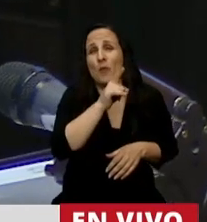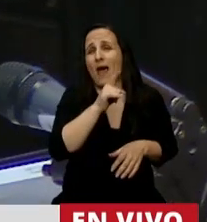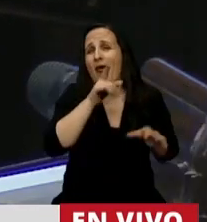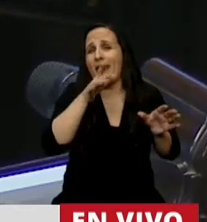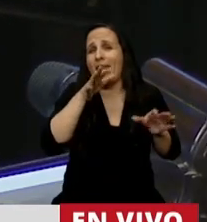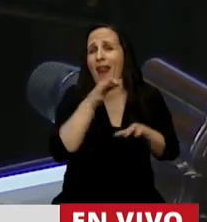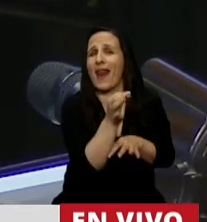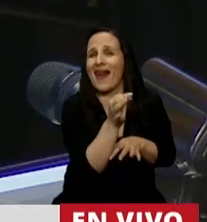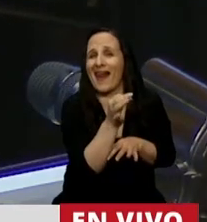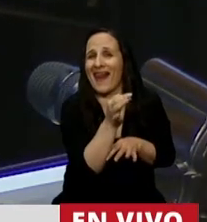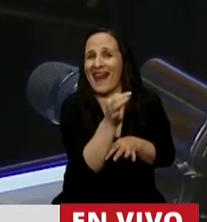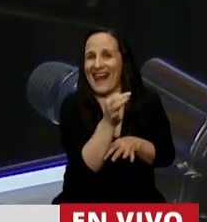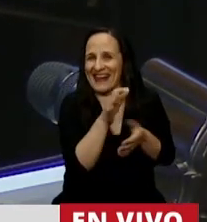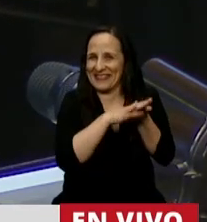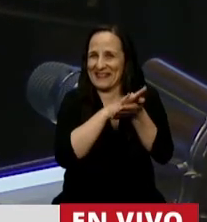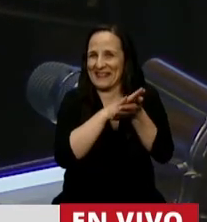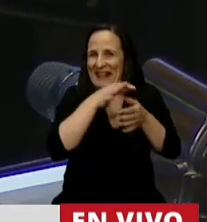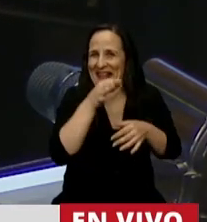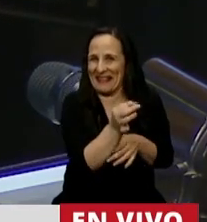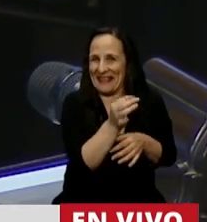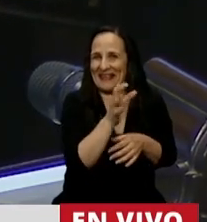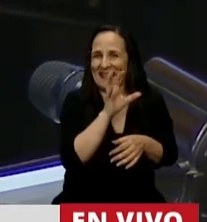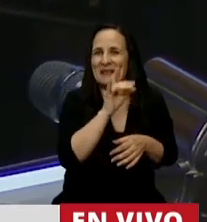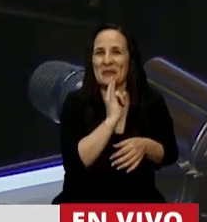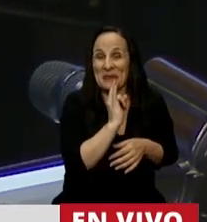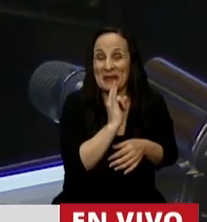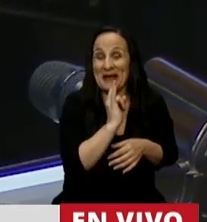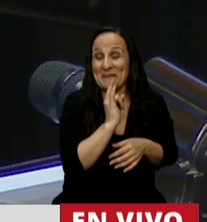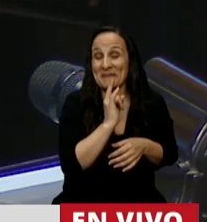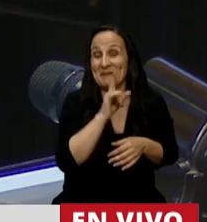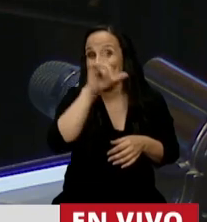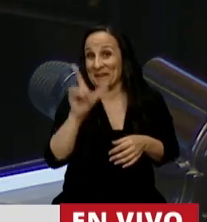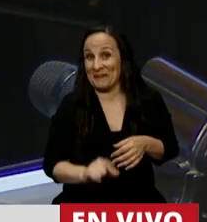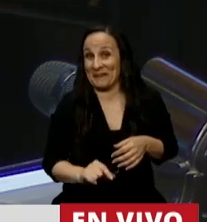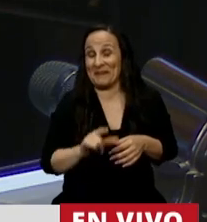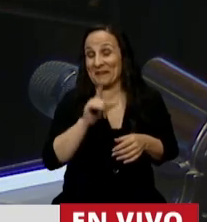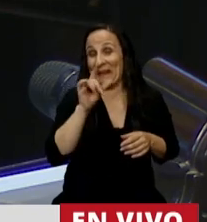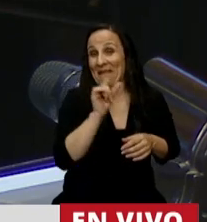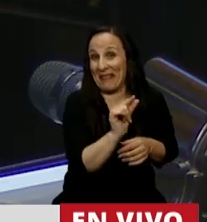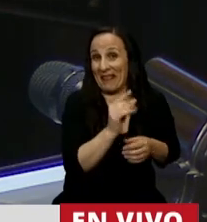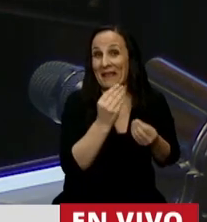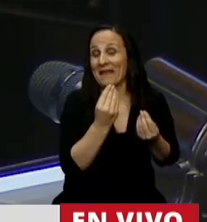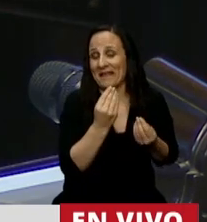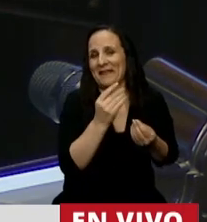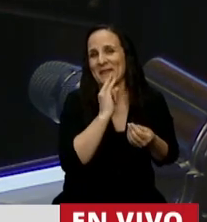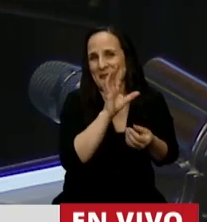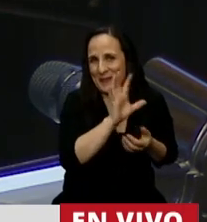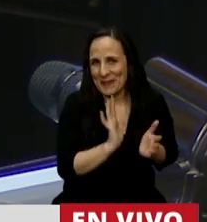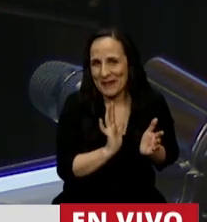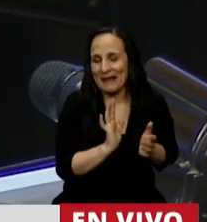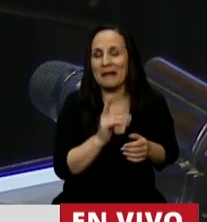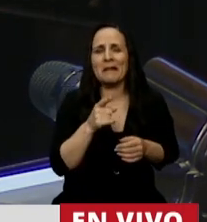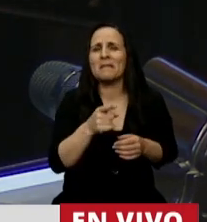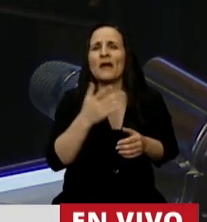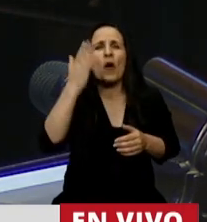pequeña geográficamente del territorio argentino. Sin embargo, esta provincia que se caracteriza por tener